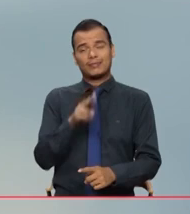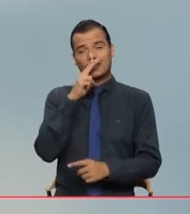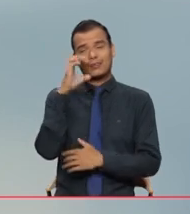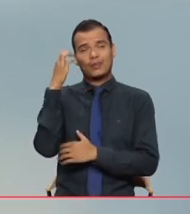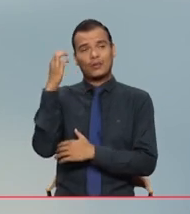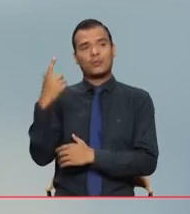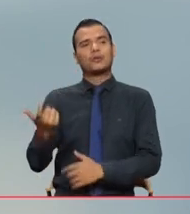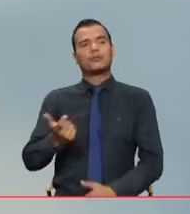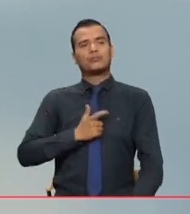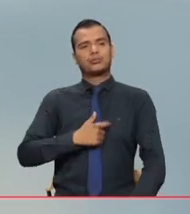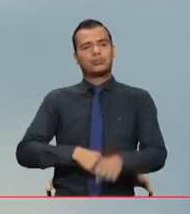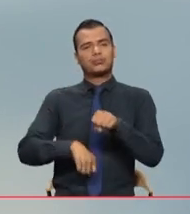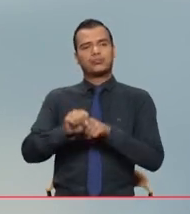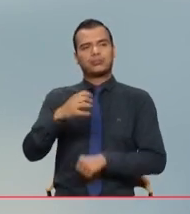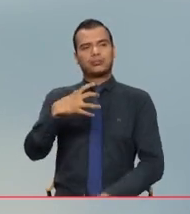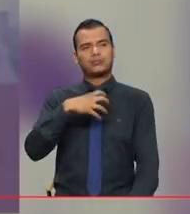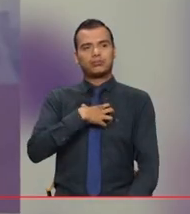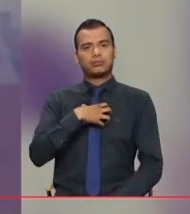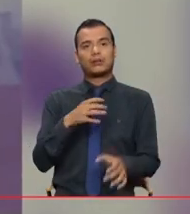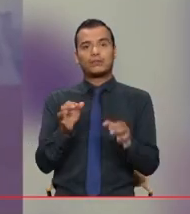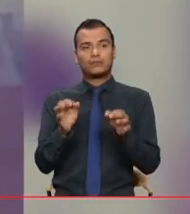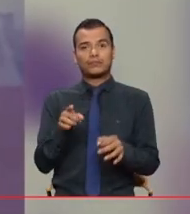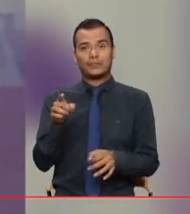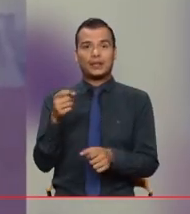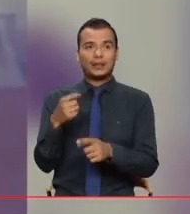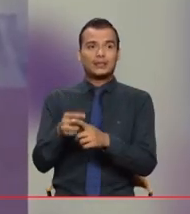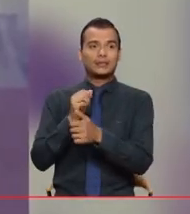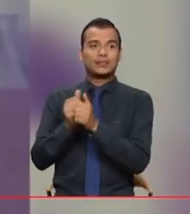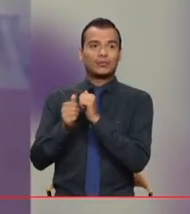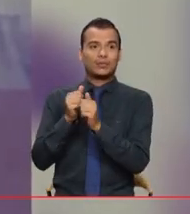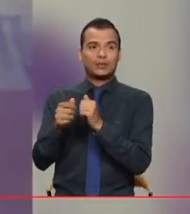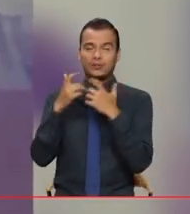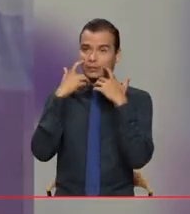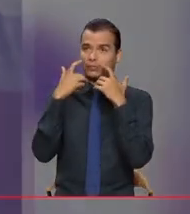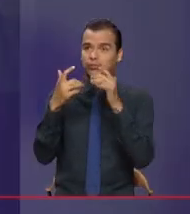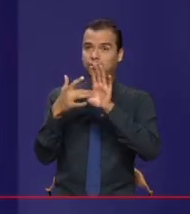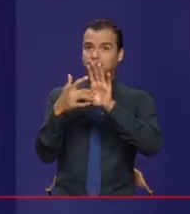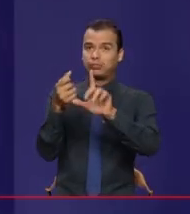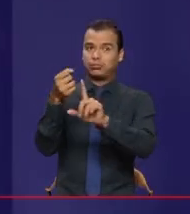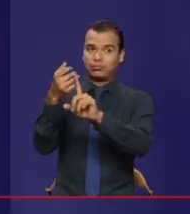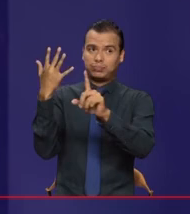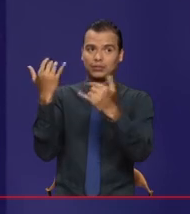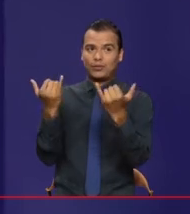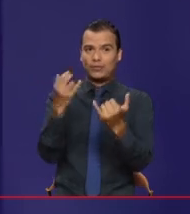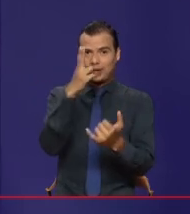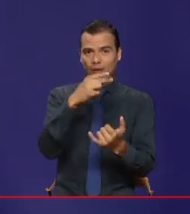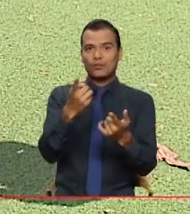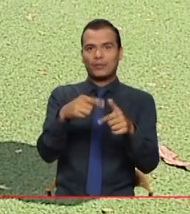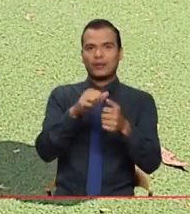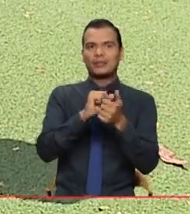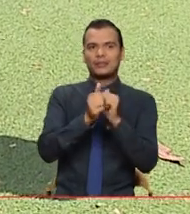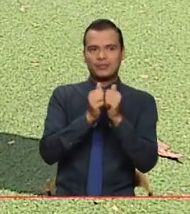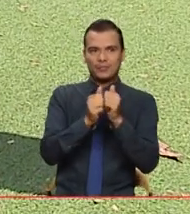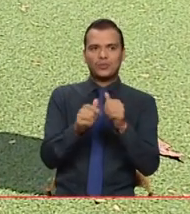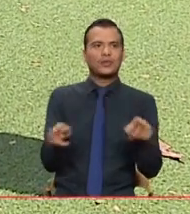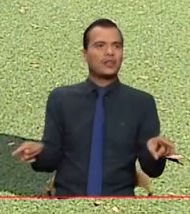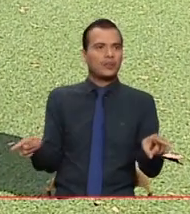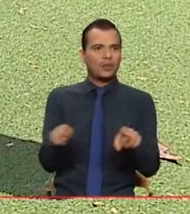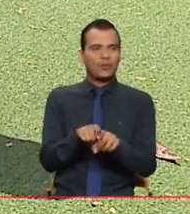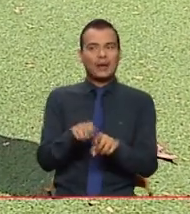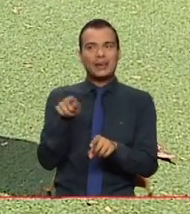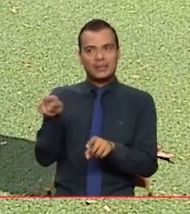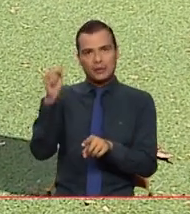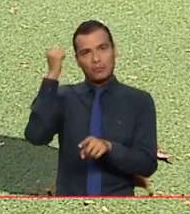fue el legado de este exatleta que marcó un hito y que ahora su hijo busca replicar o superar, porque además hace parte de su equipo